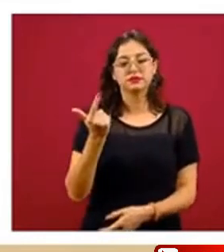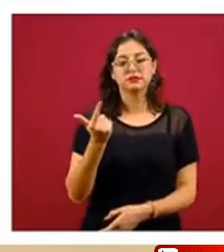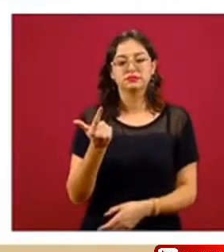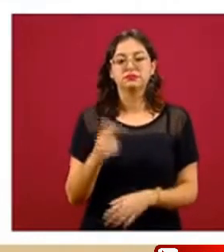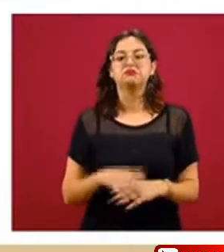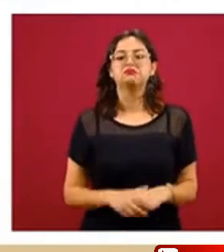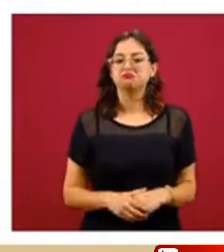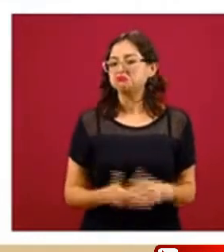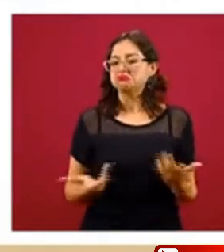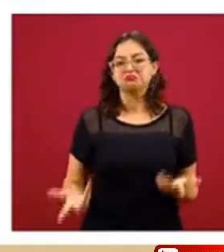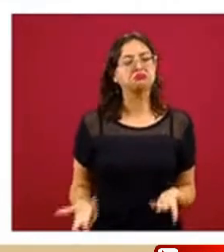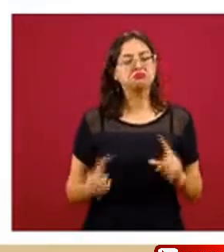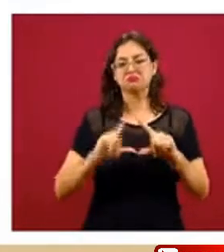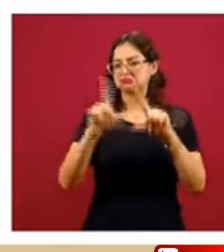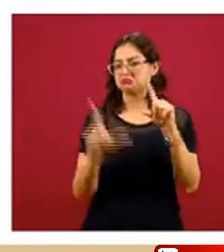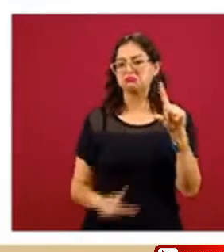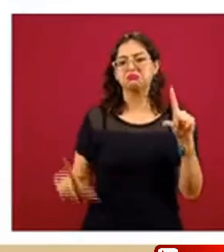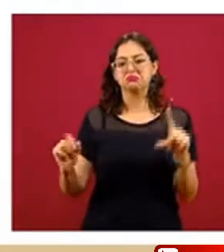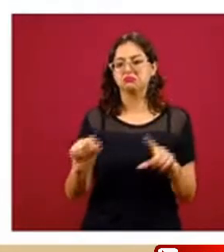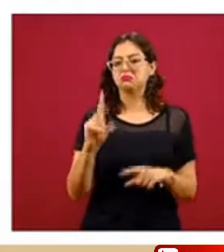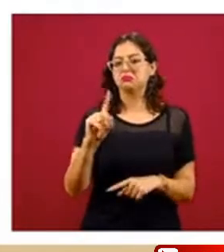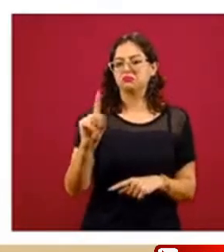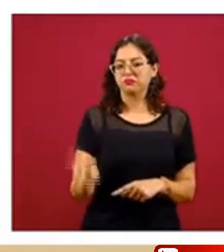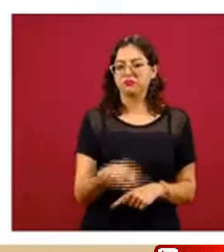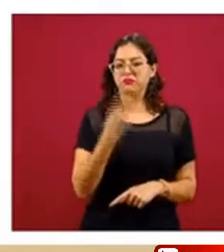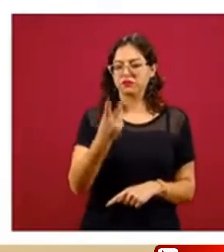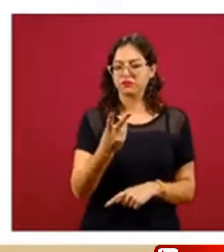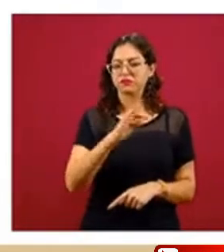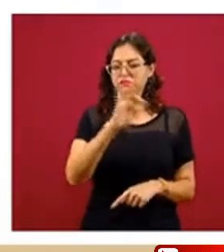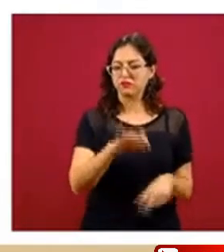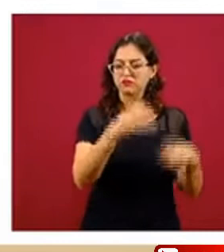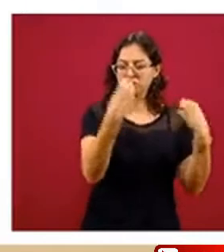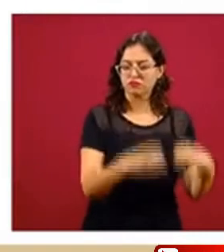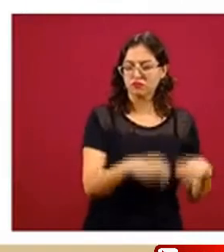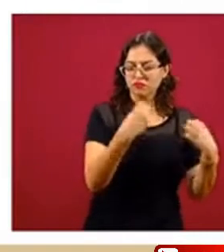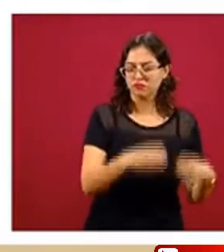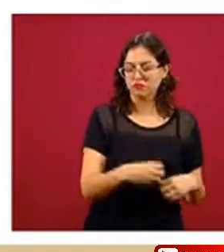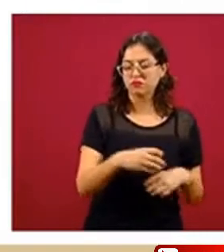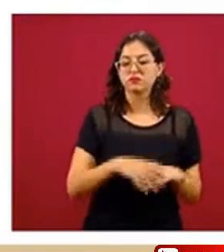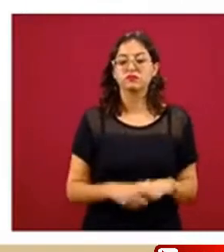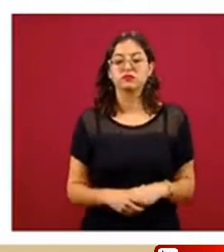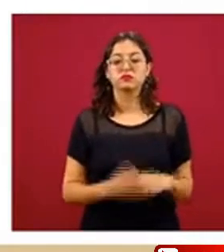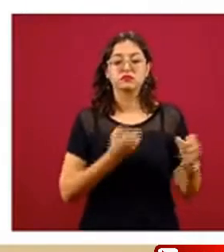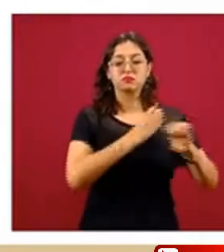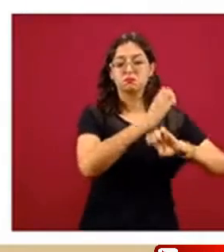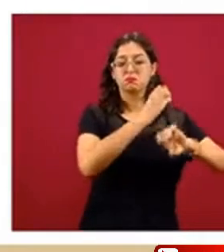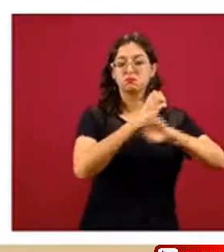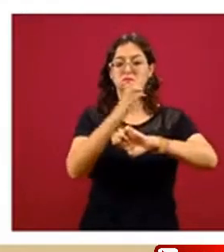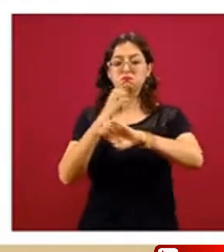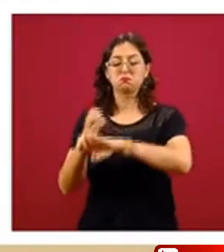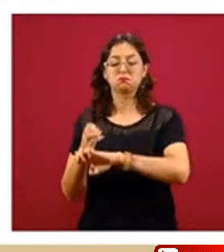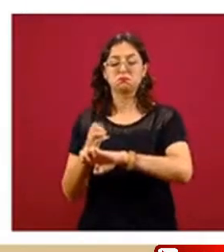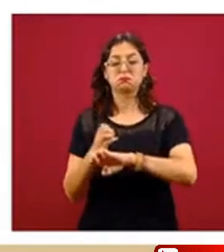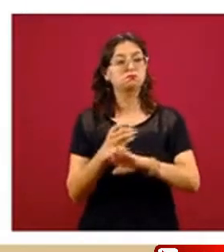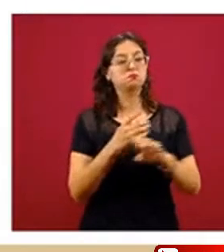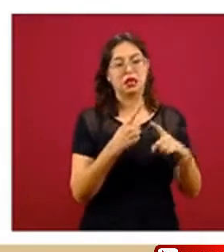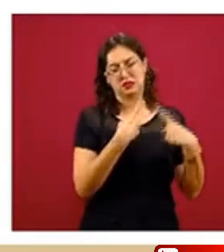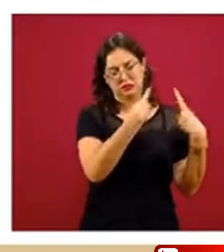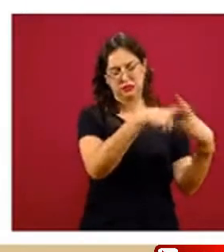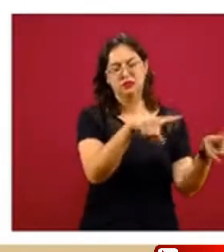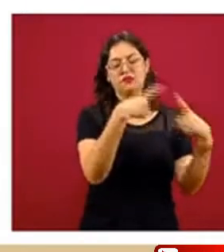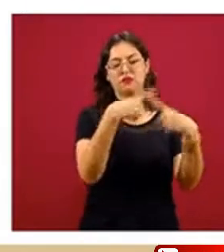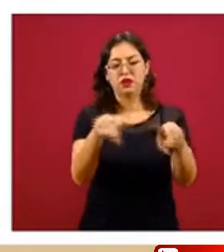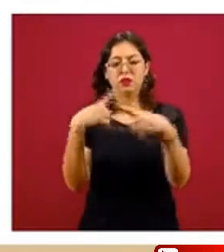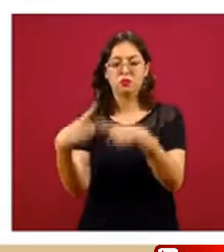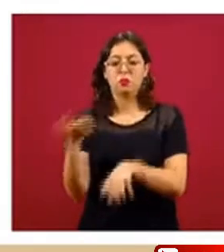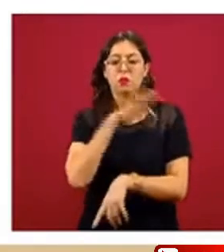está en el promedio nacional en 38% y por entidad federativa tiene otra distribución.